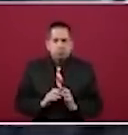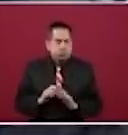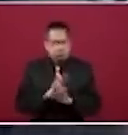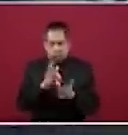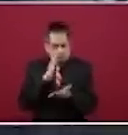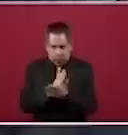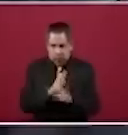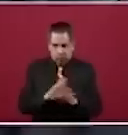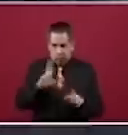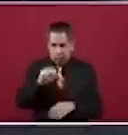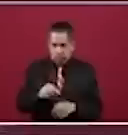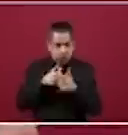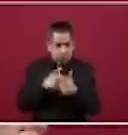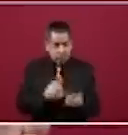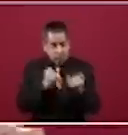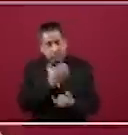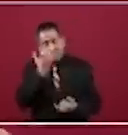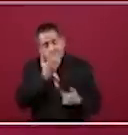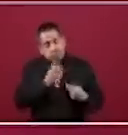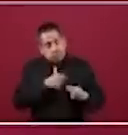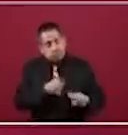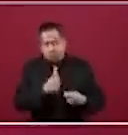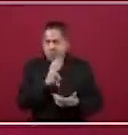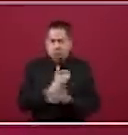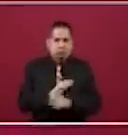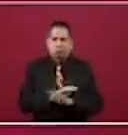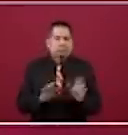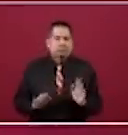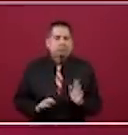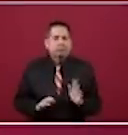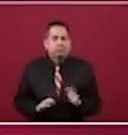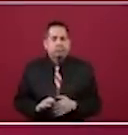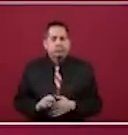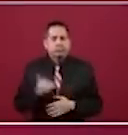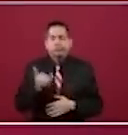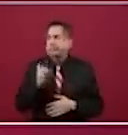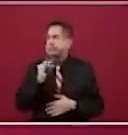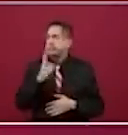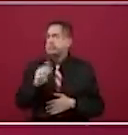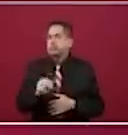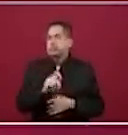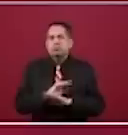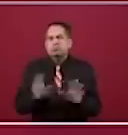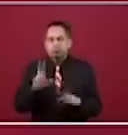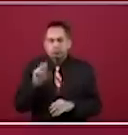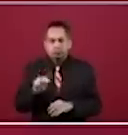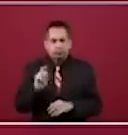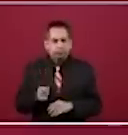ya no vamos a seguir con estas prácticas, porque además ya no se va a seguir